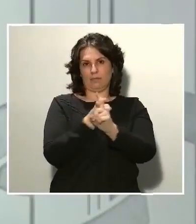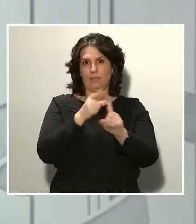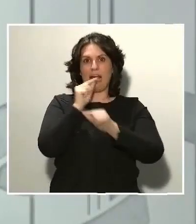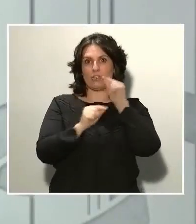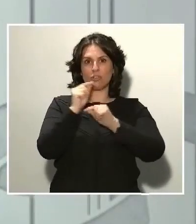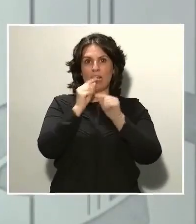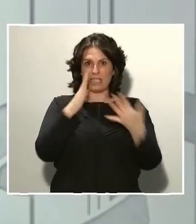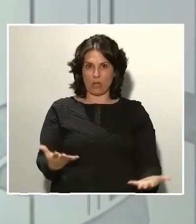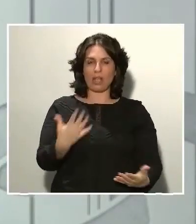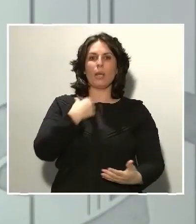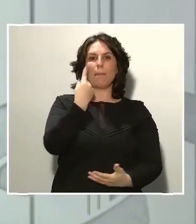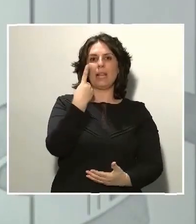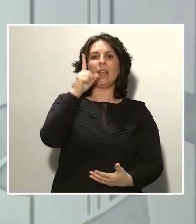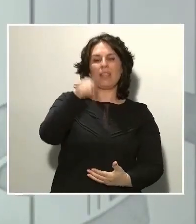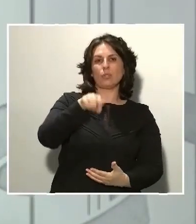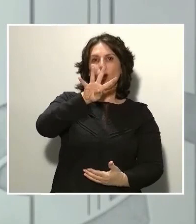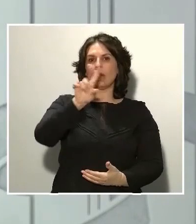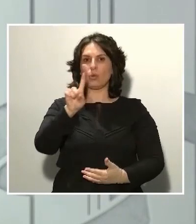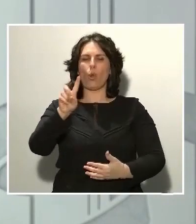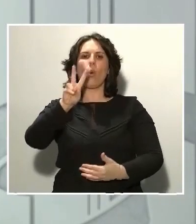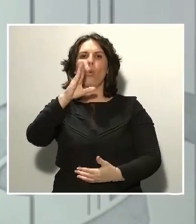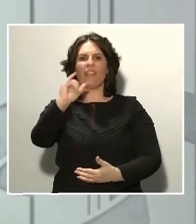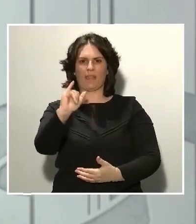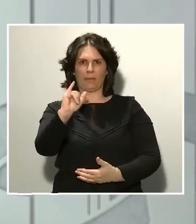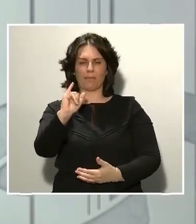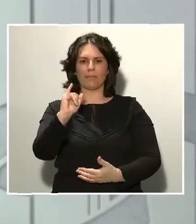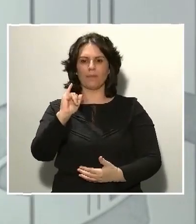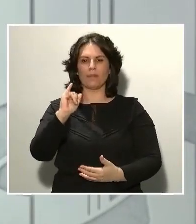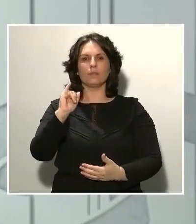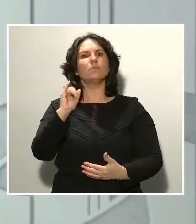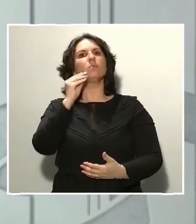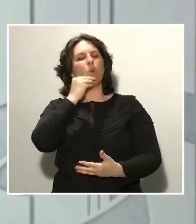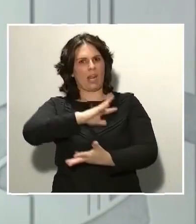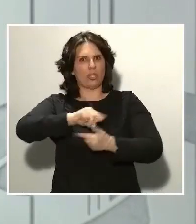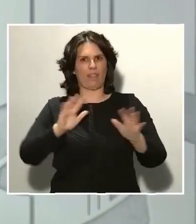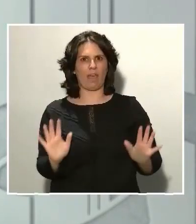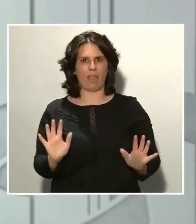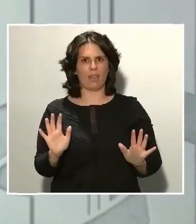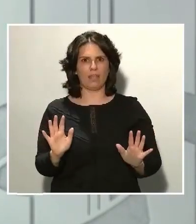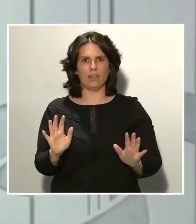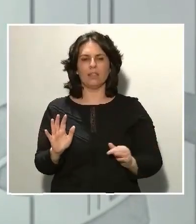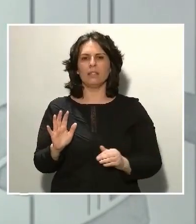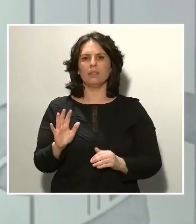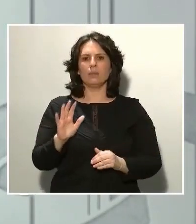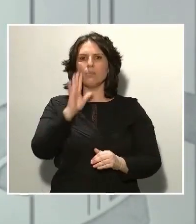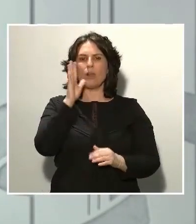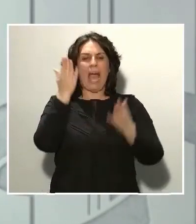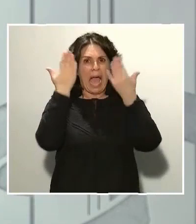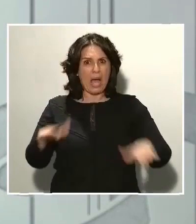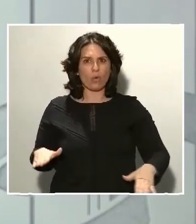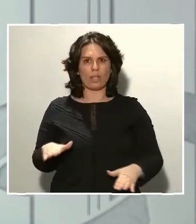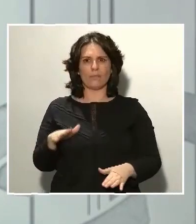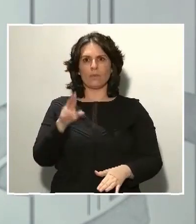.141. En este sentido tenemos una buena noticia y es que, aunque los ingresos en UCI son muy largos,